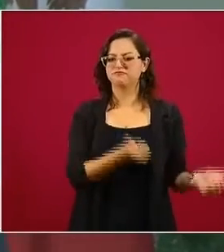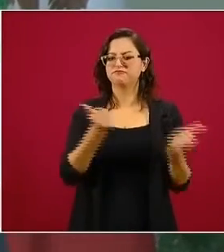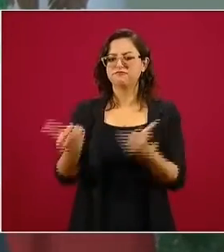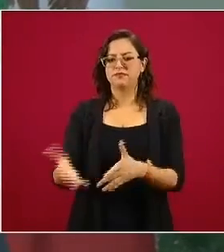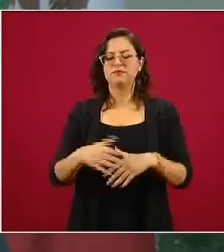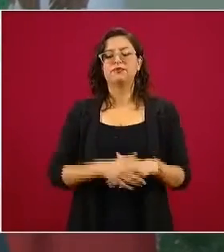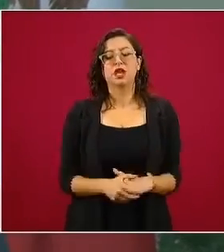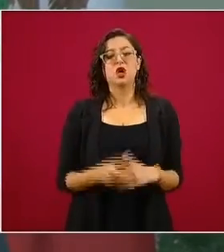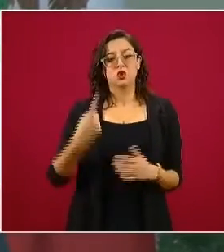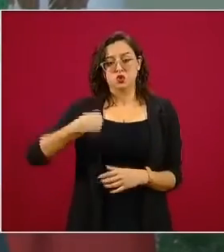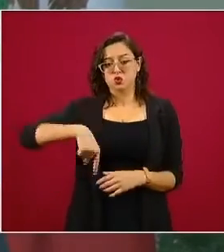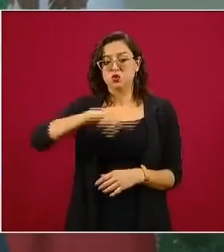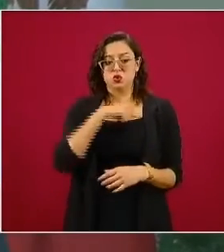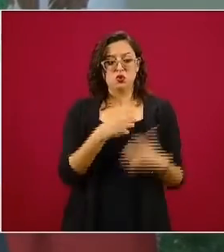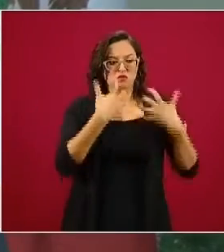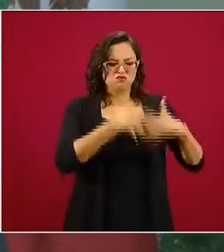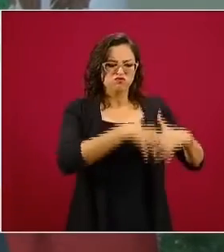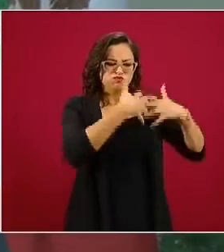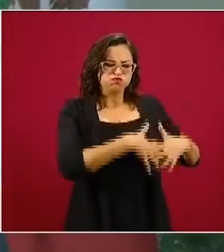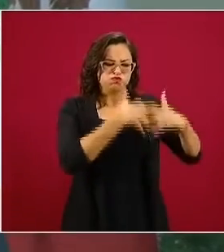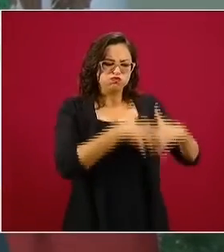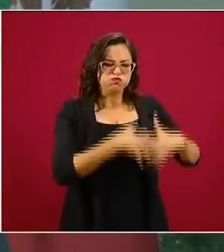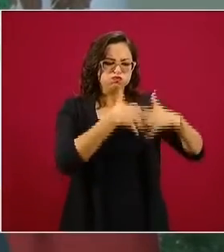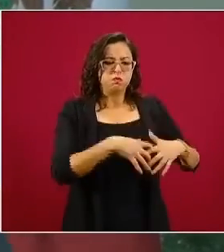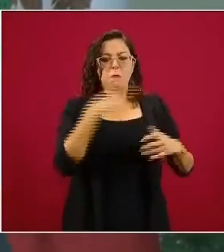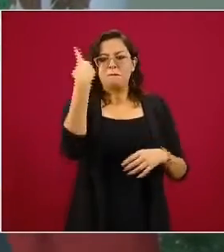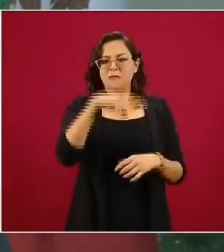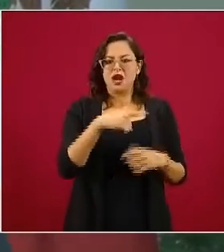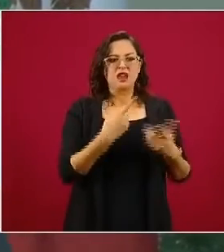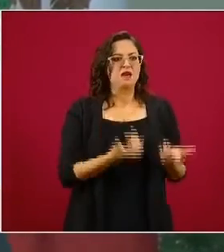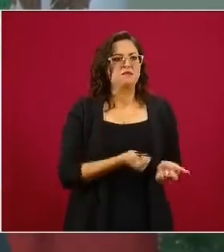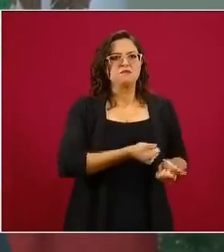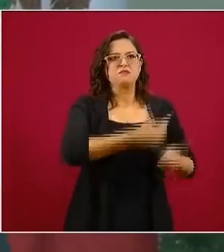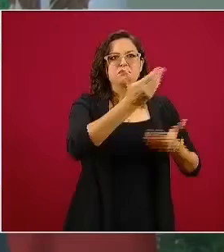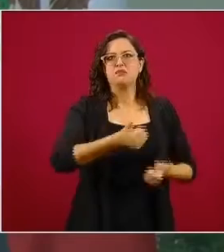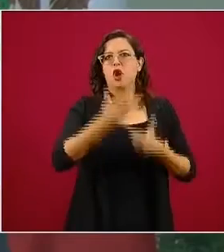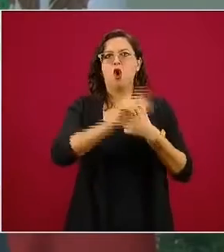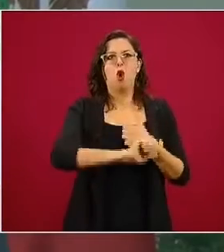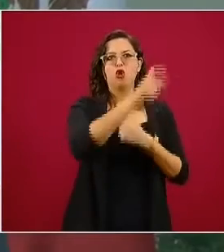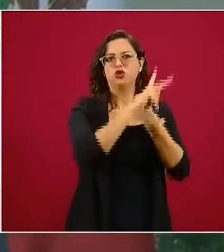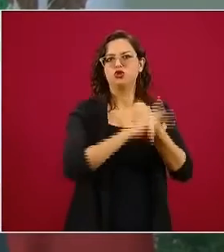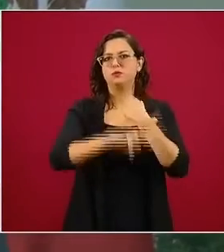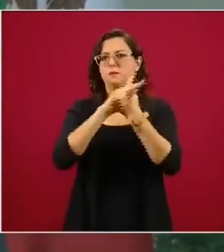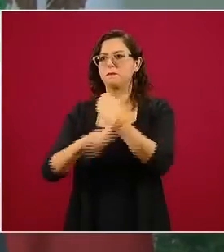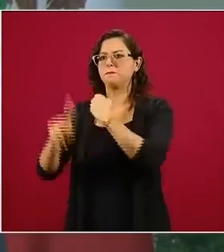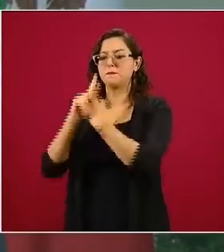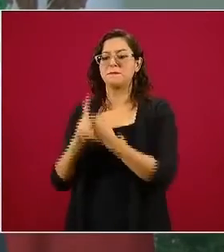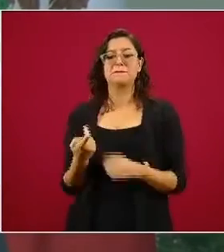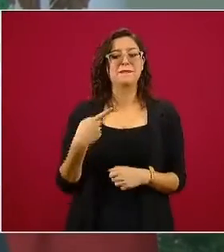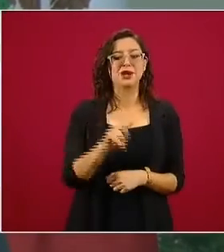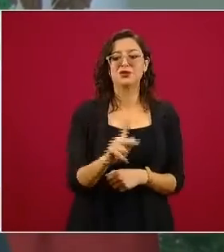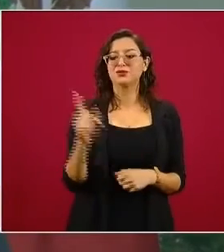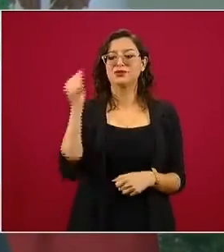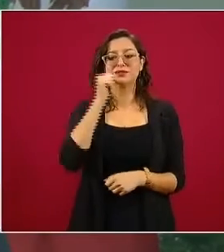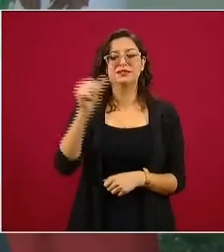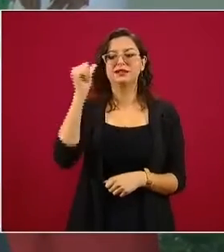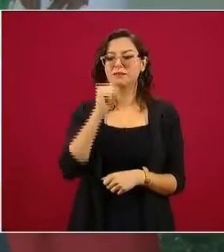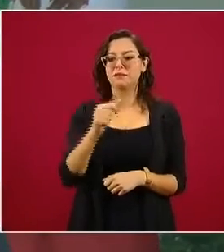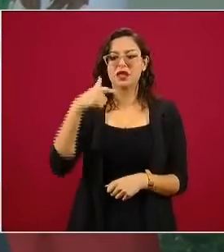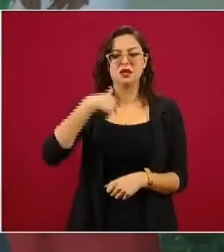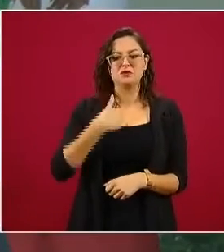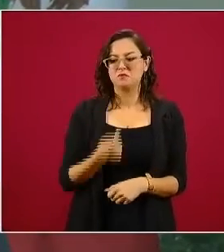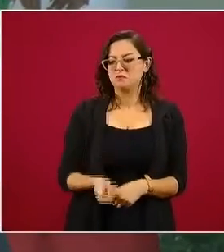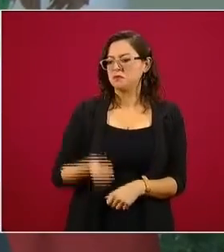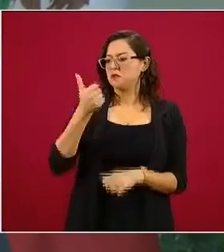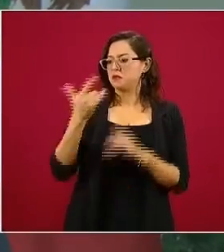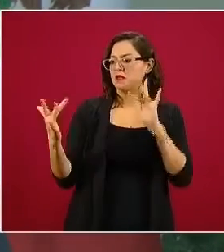estamos fabricando miles por semana, estamos ayudando a muchísimos países, pero yo creo que el primer país con el que tuve comunicación